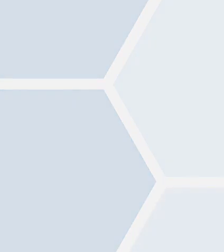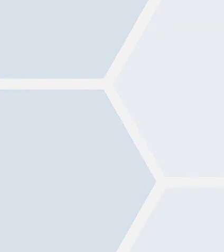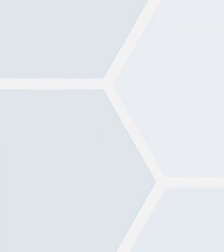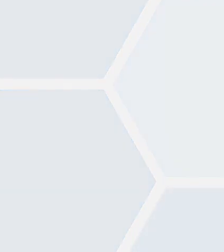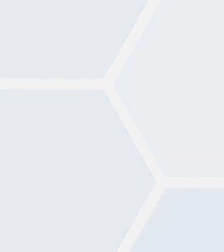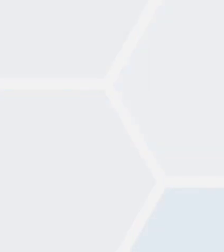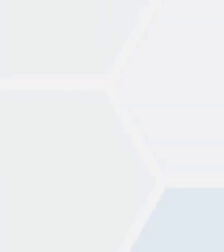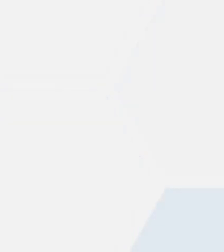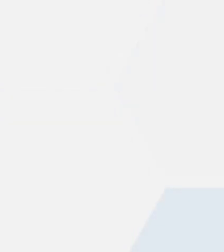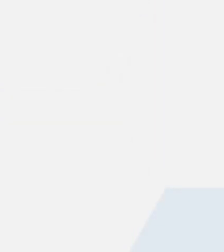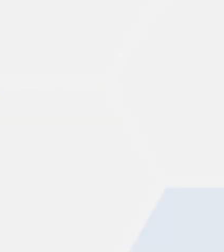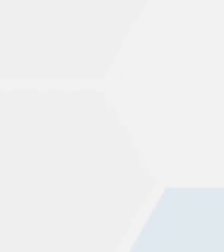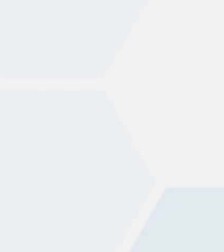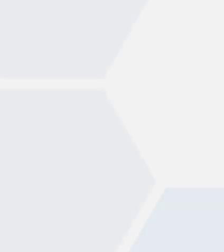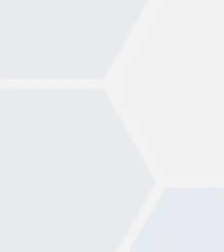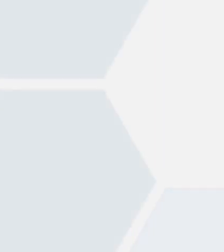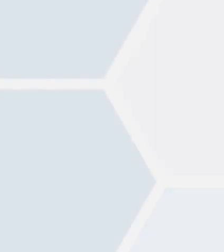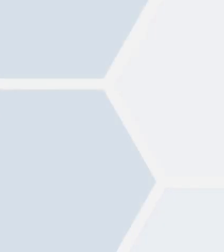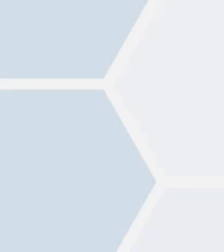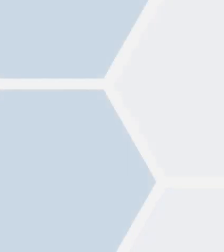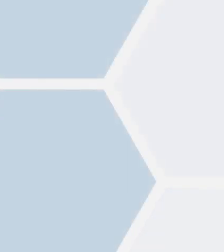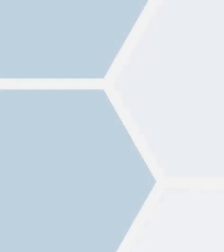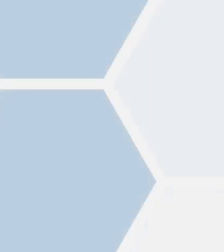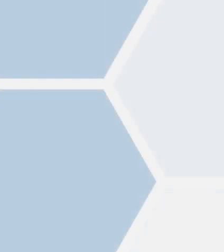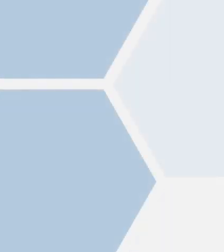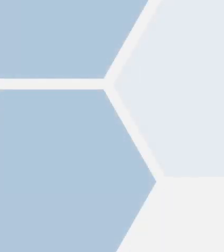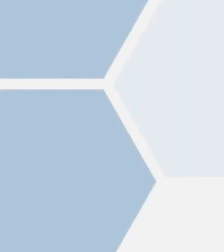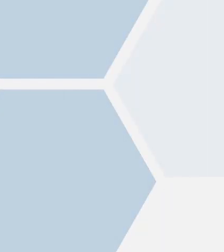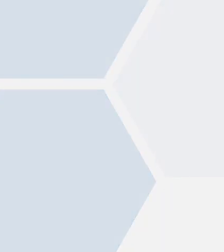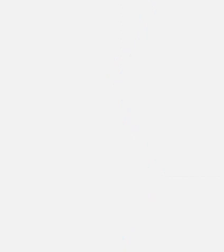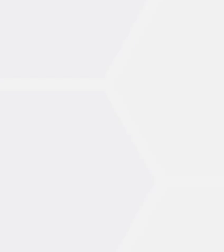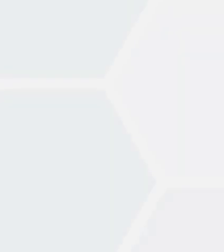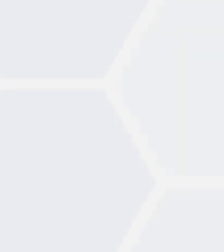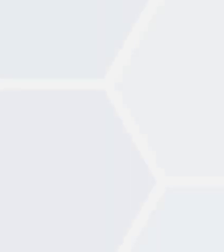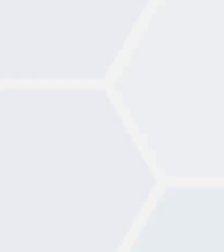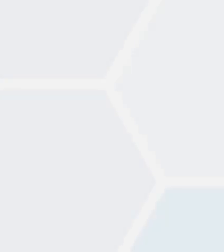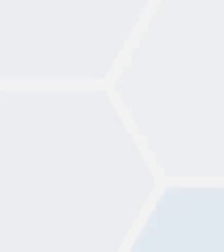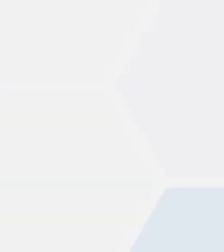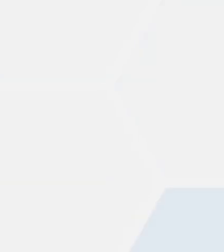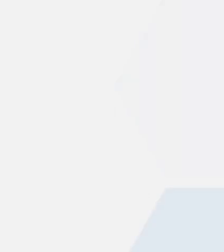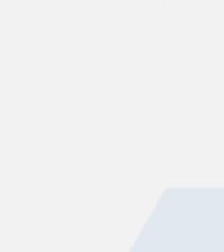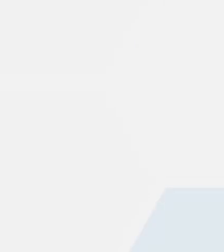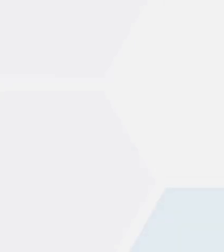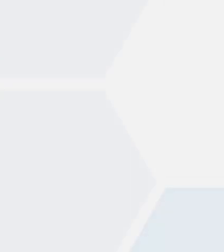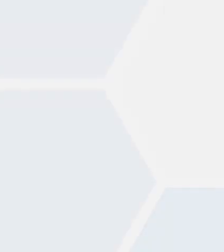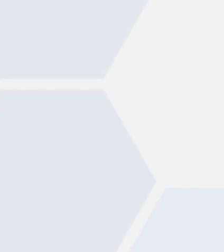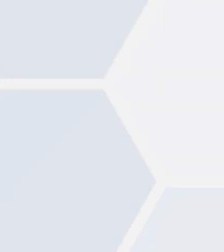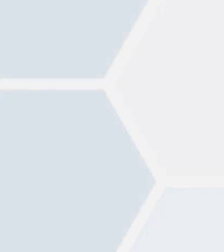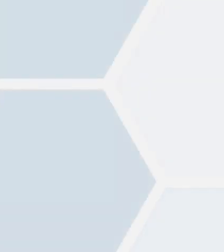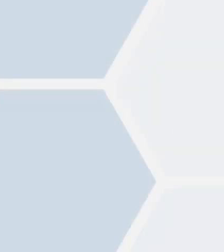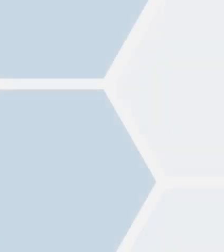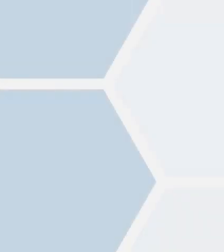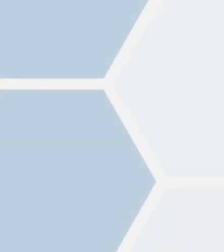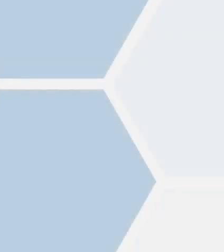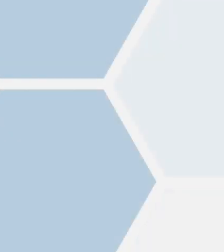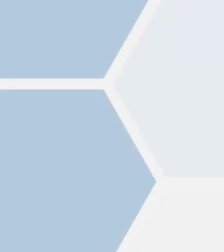ascienden también en importancia, más los cibernéticos. Y en un contexto, por ejemplo, el país en que yo vivo, un evento sísmico